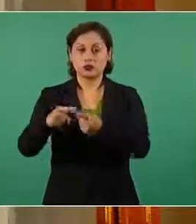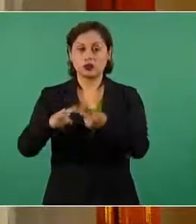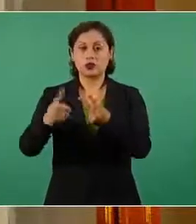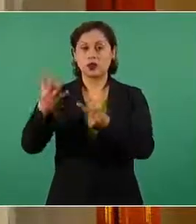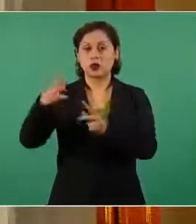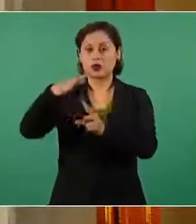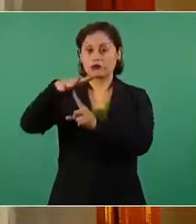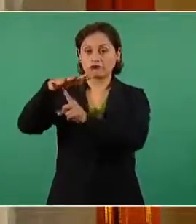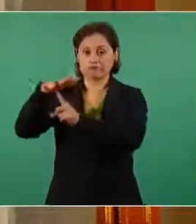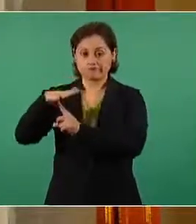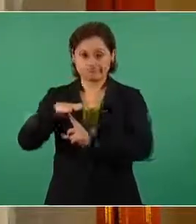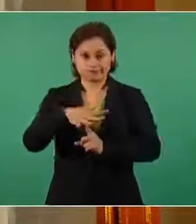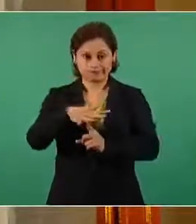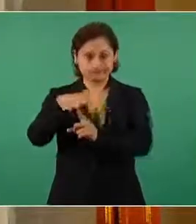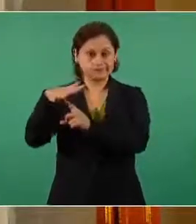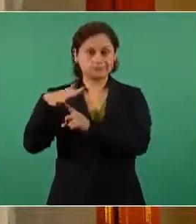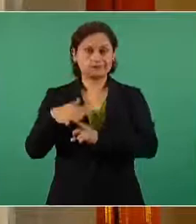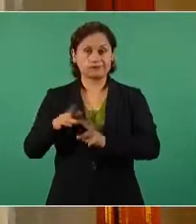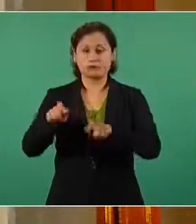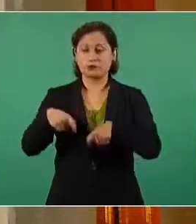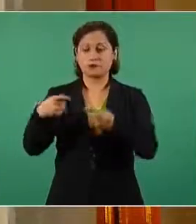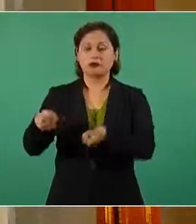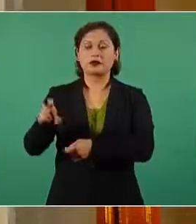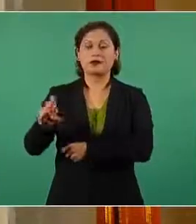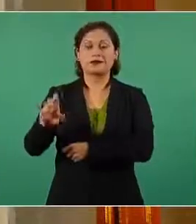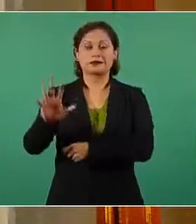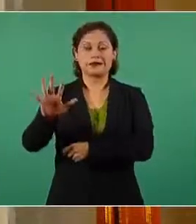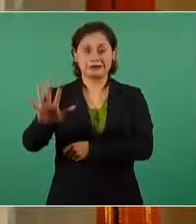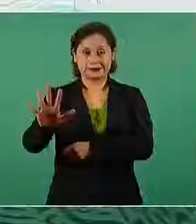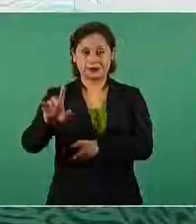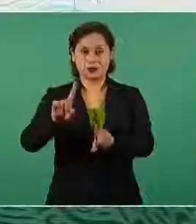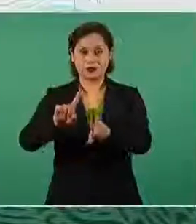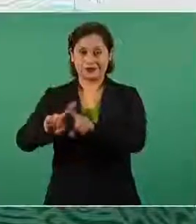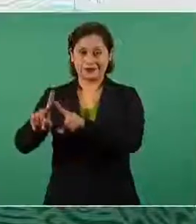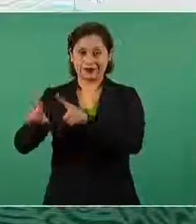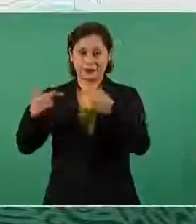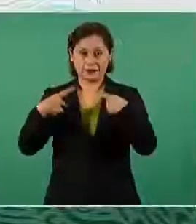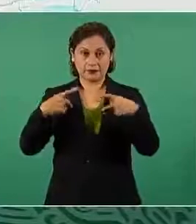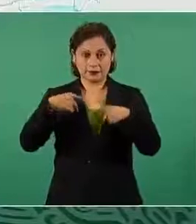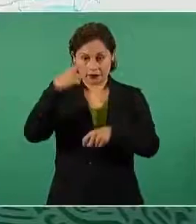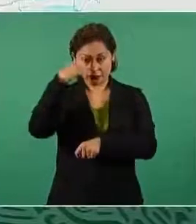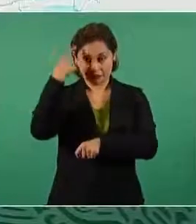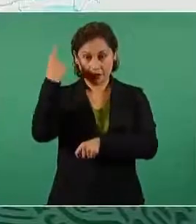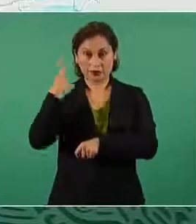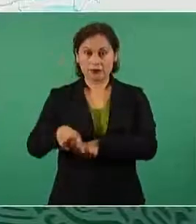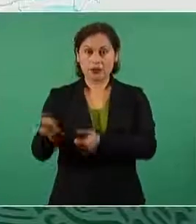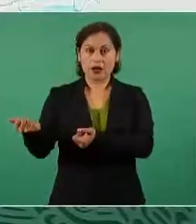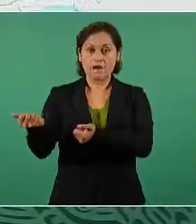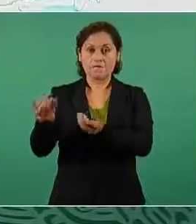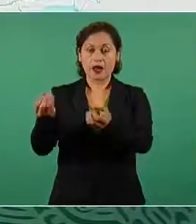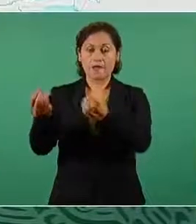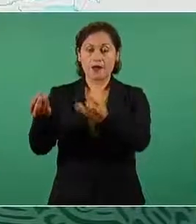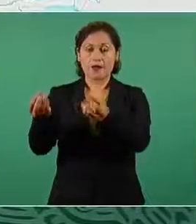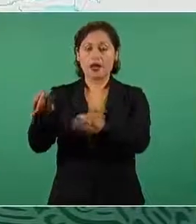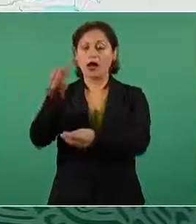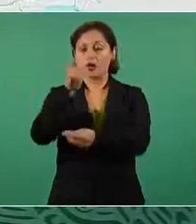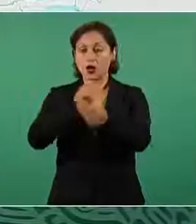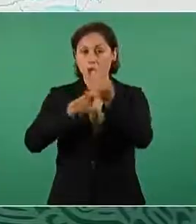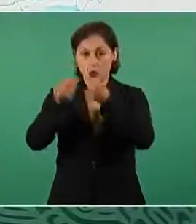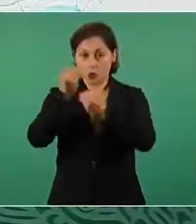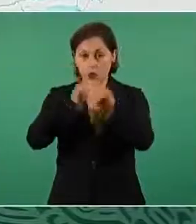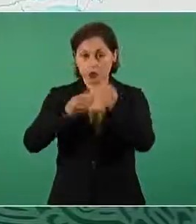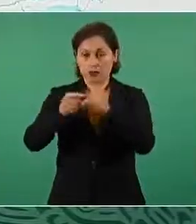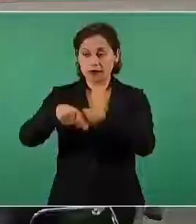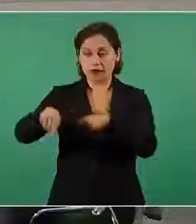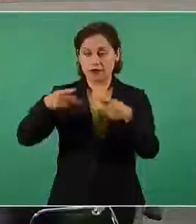se designaron 35 elementos para dar alimentación a los que